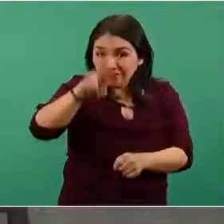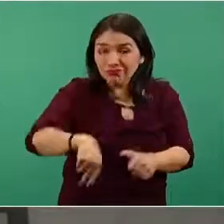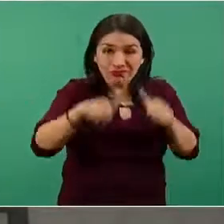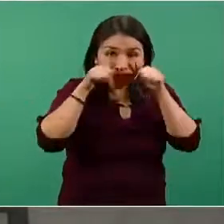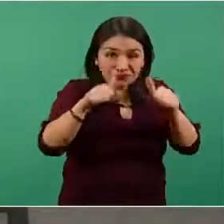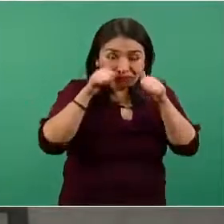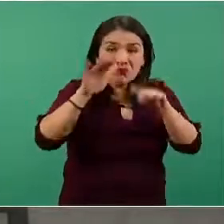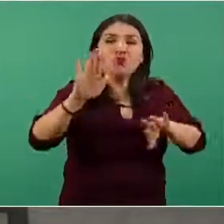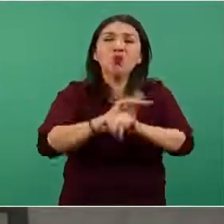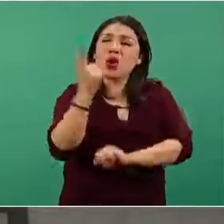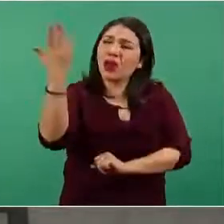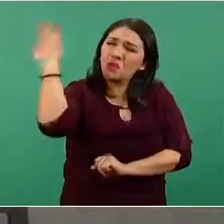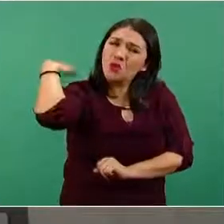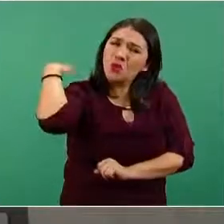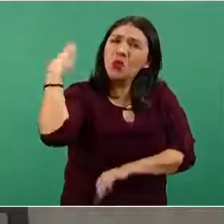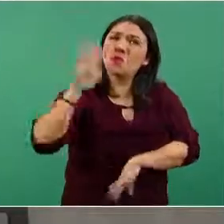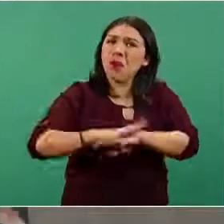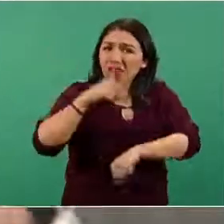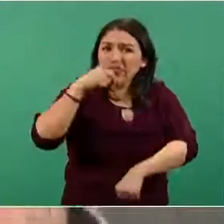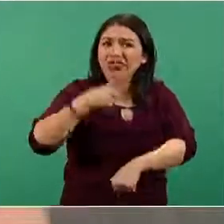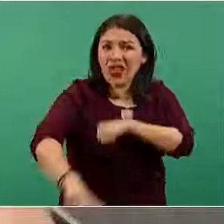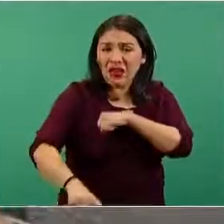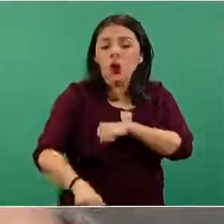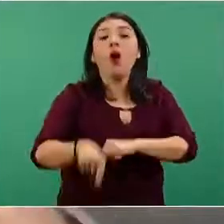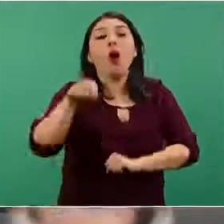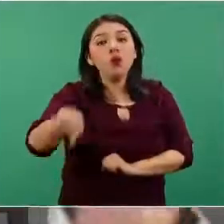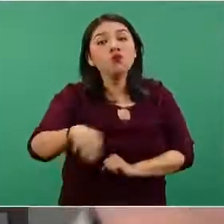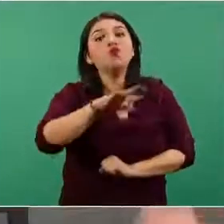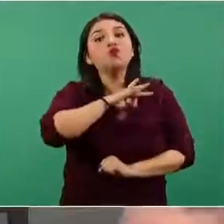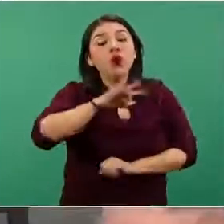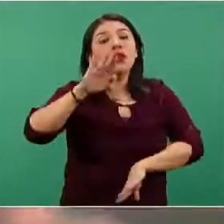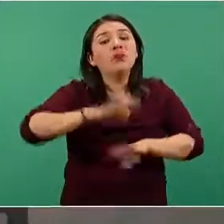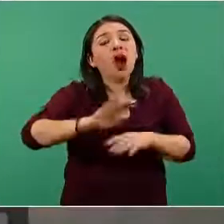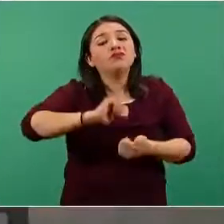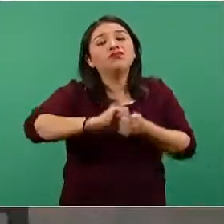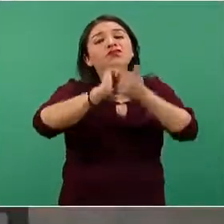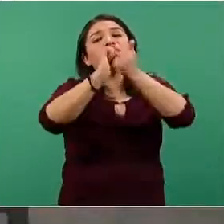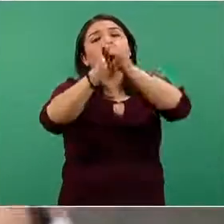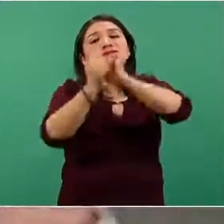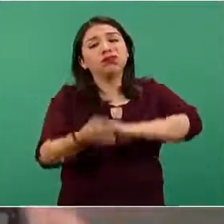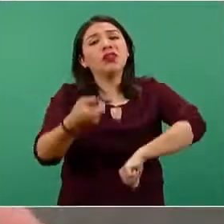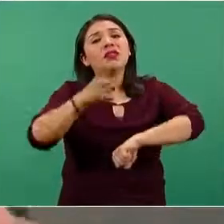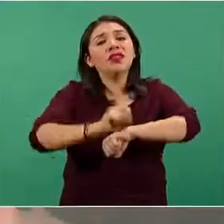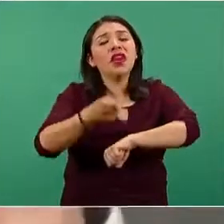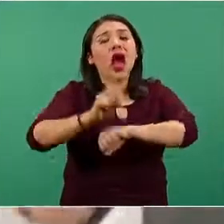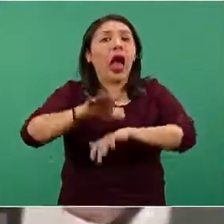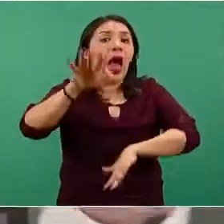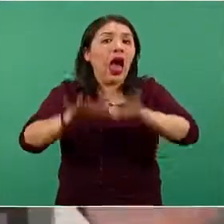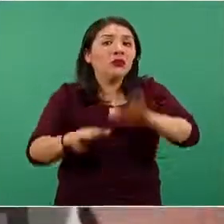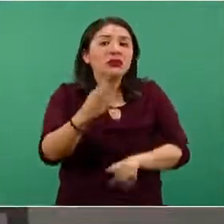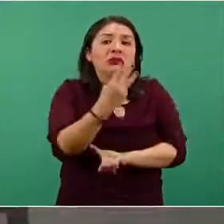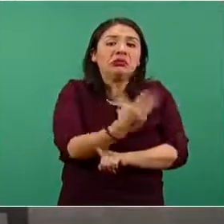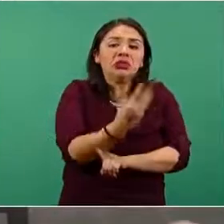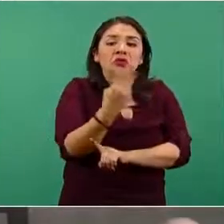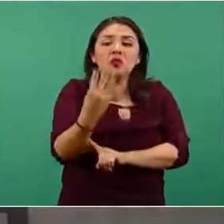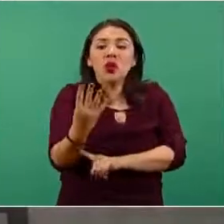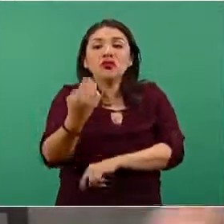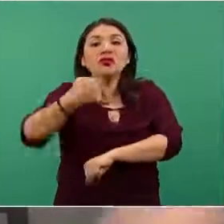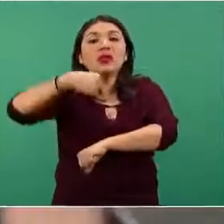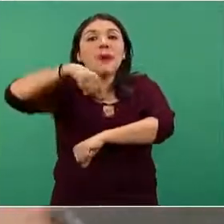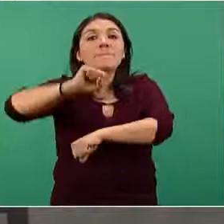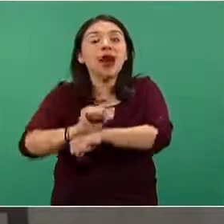porque tuvieron un daño pulmonar avanzado, pueden tardar varios días más, en algunos casos hasta 3 o 4